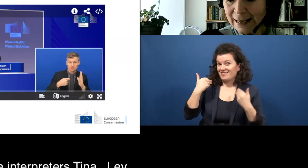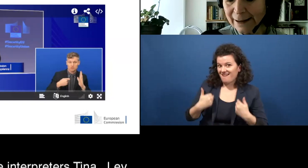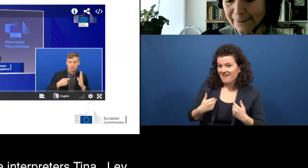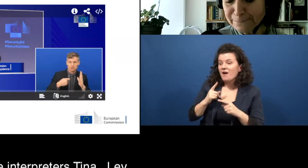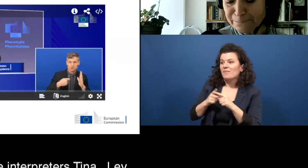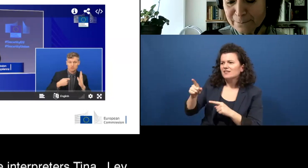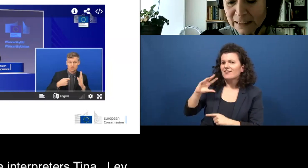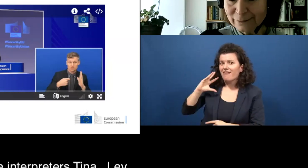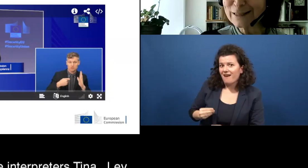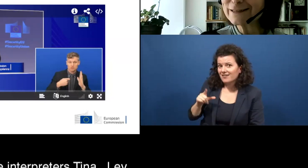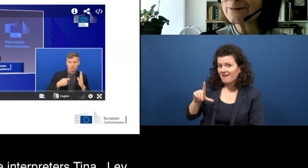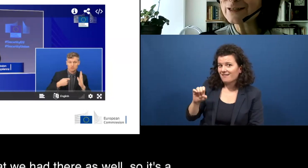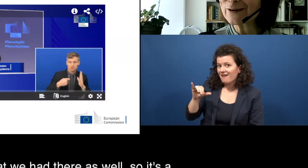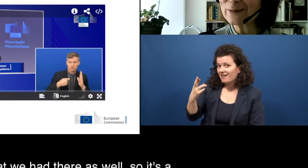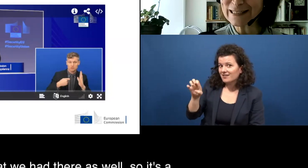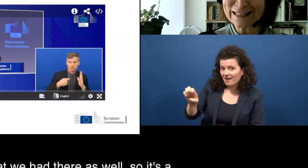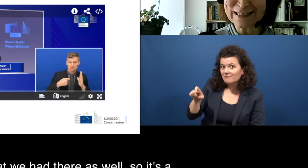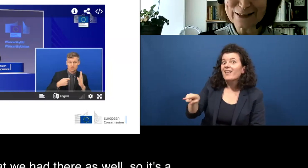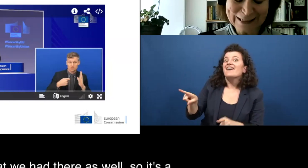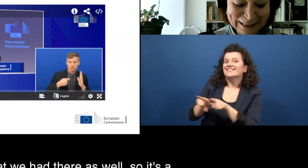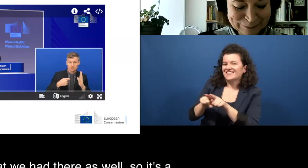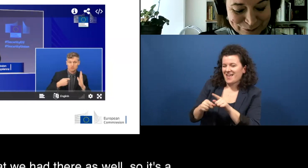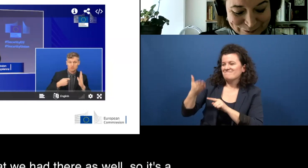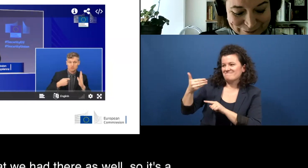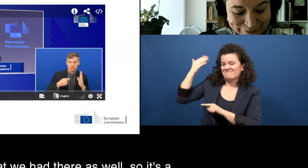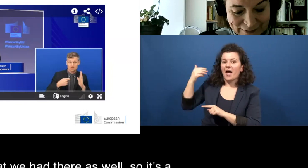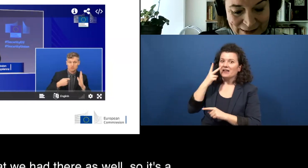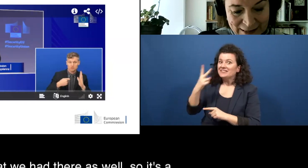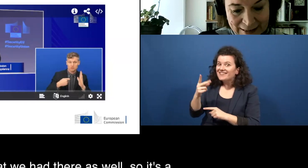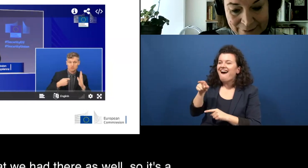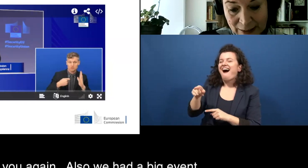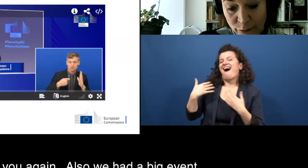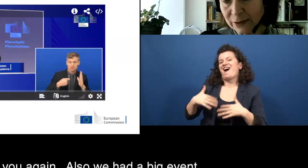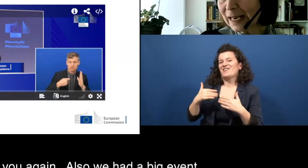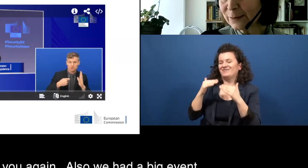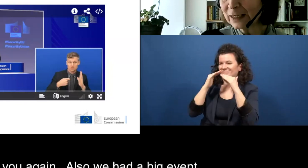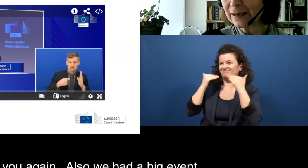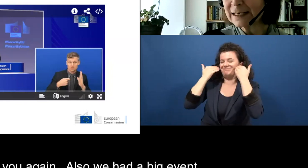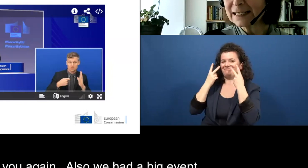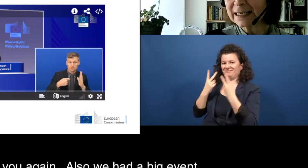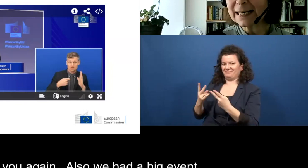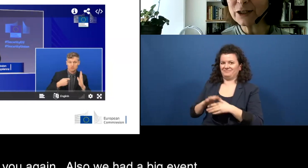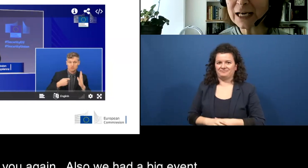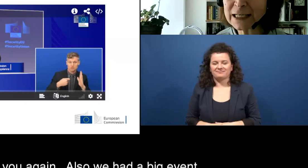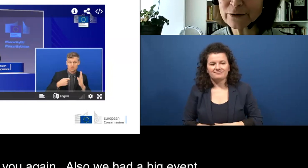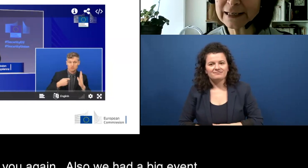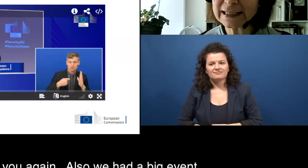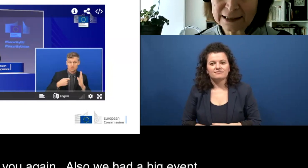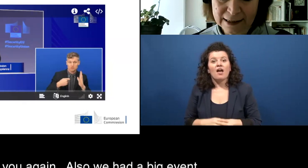Tina, Hilera y Oliver también. Así que es un gran placer verles aquí.